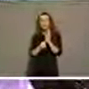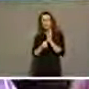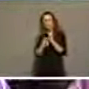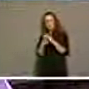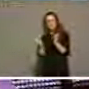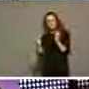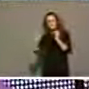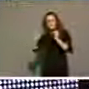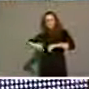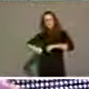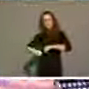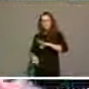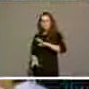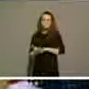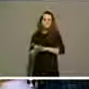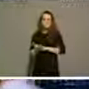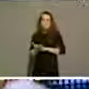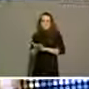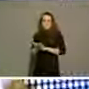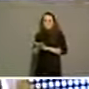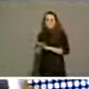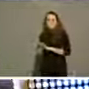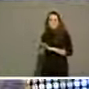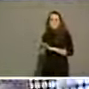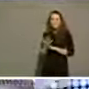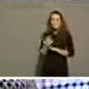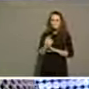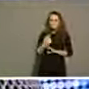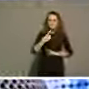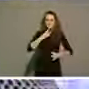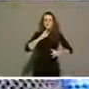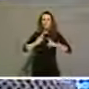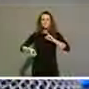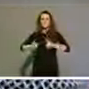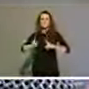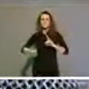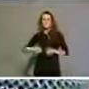convenio, las dicta y obedece el